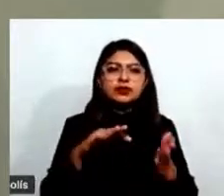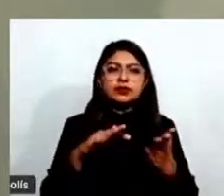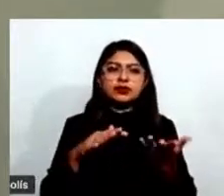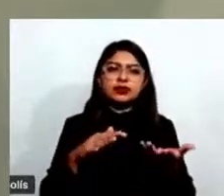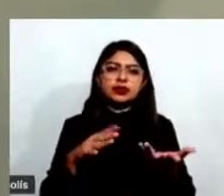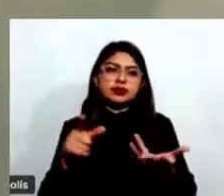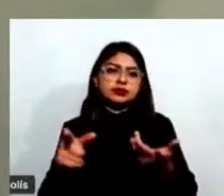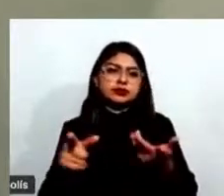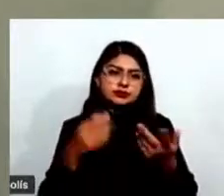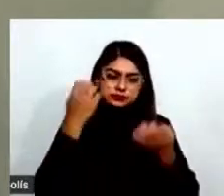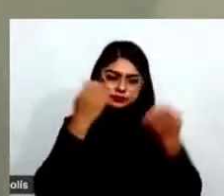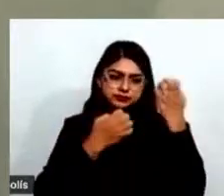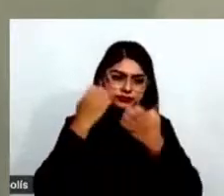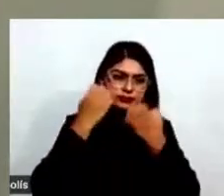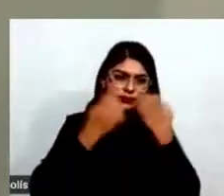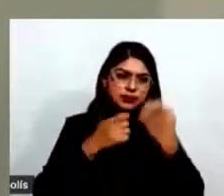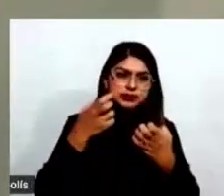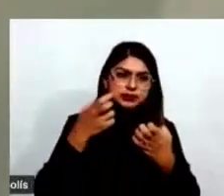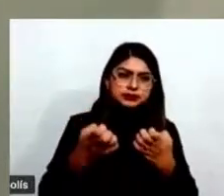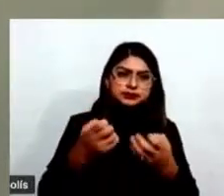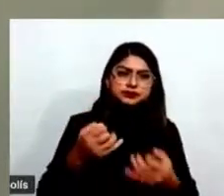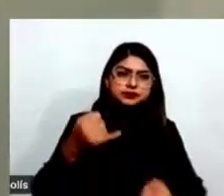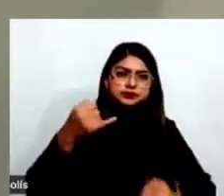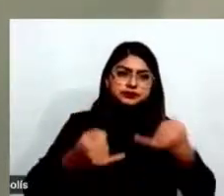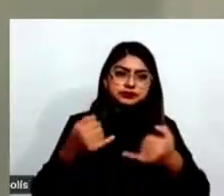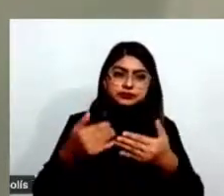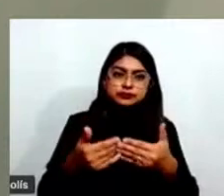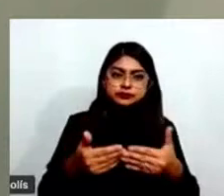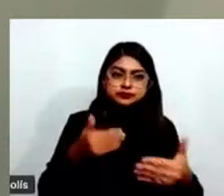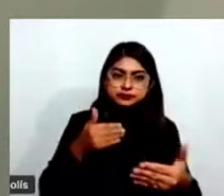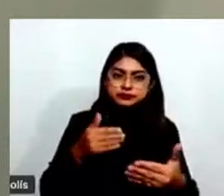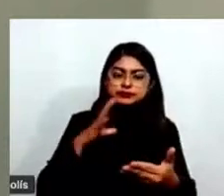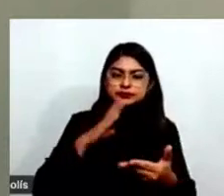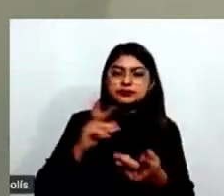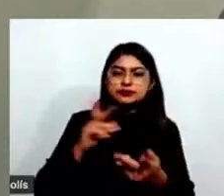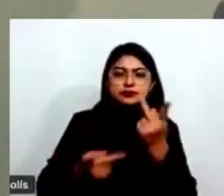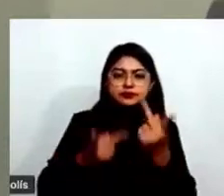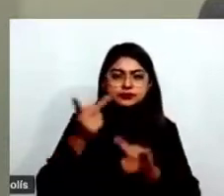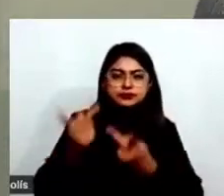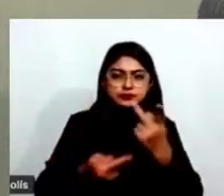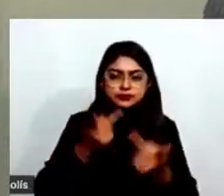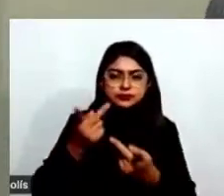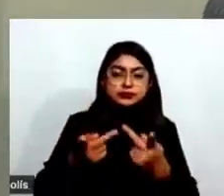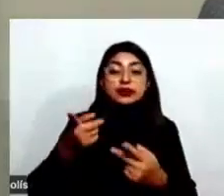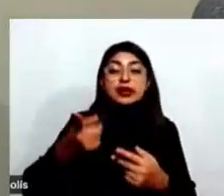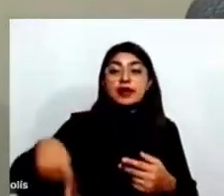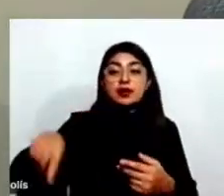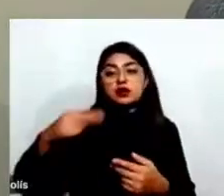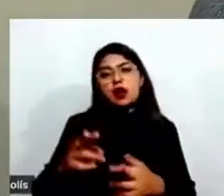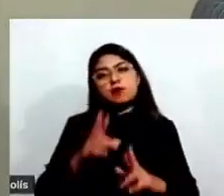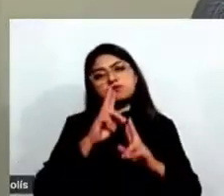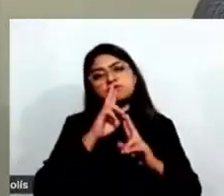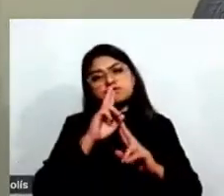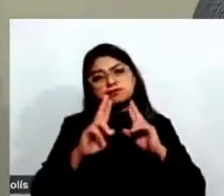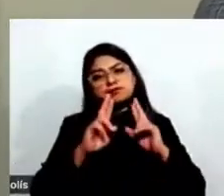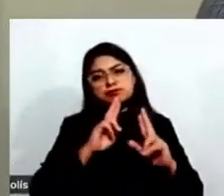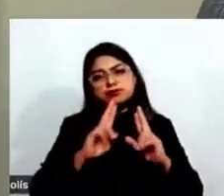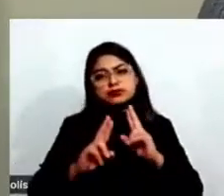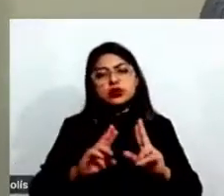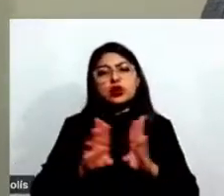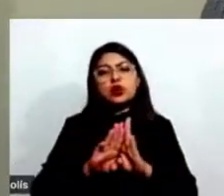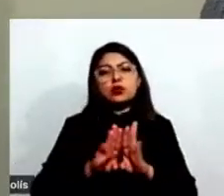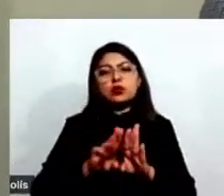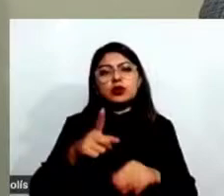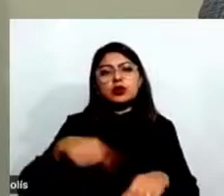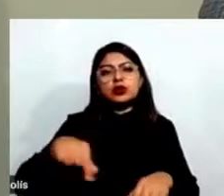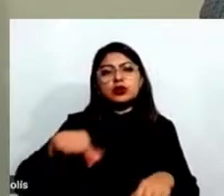que se adelantaba con un cuestionario previo, donde se debían dar ciertas respuestas sobre cómo se entendía la conducta del juez, ahí estaba